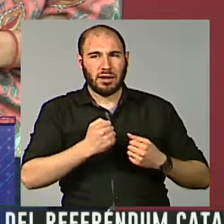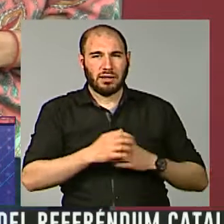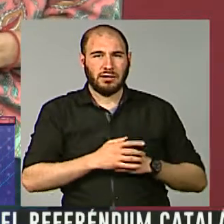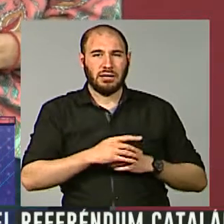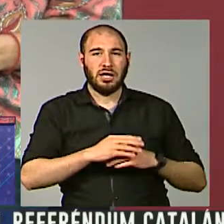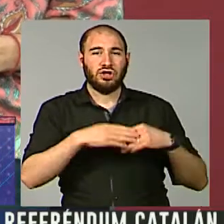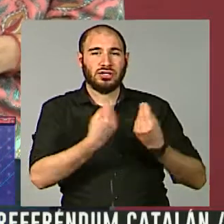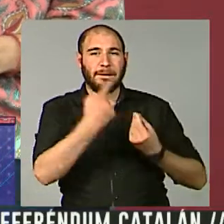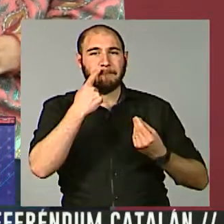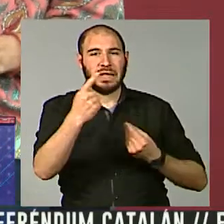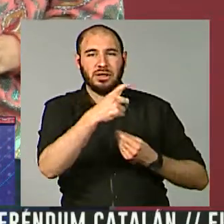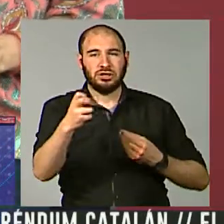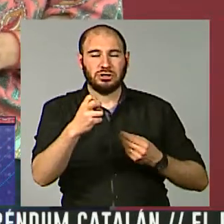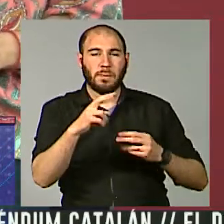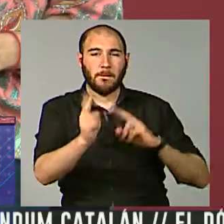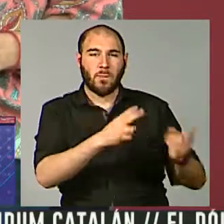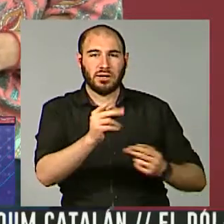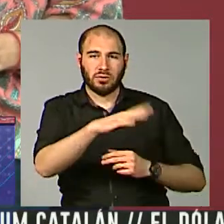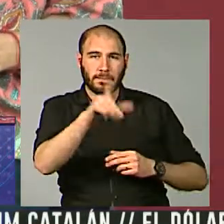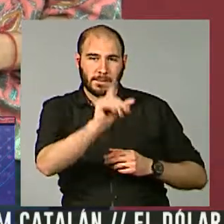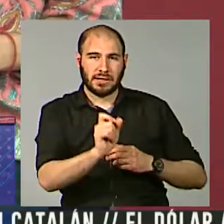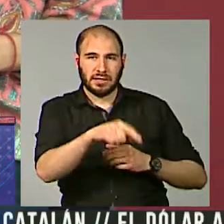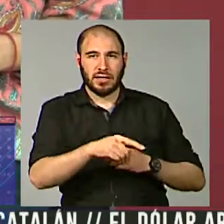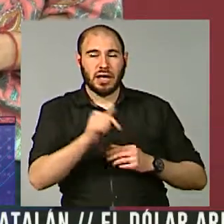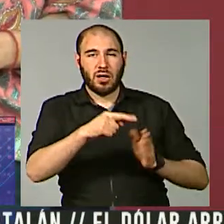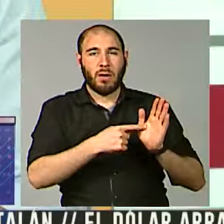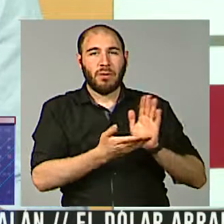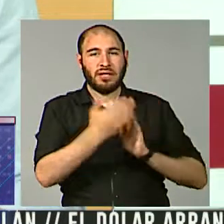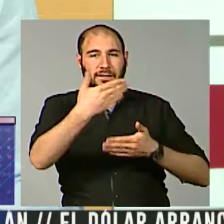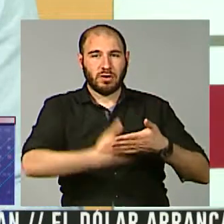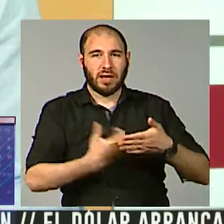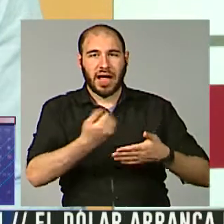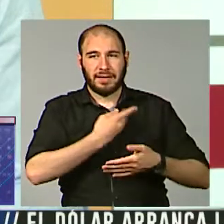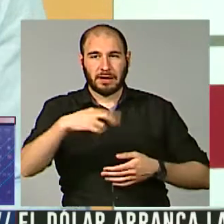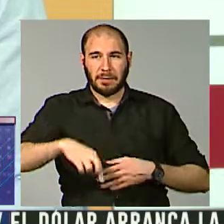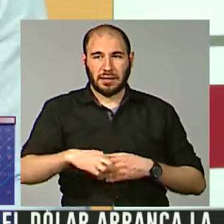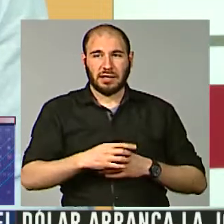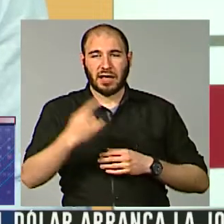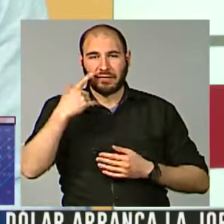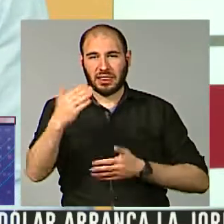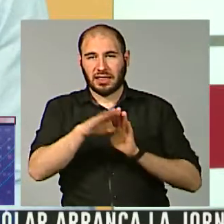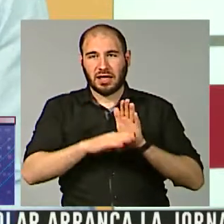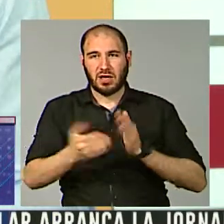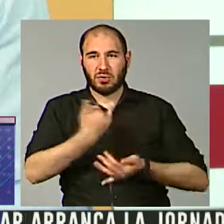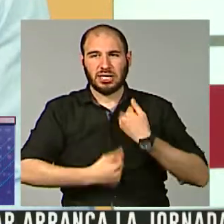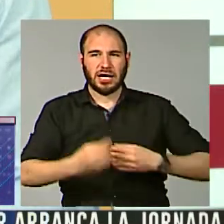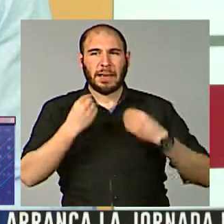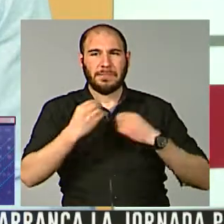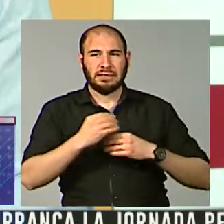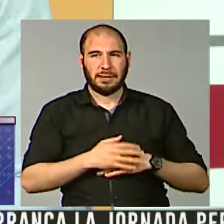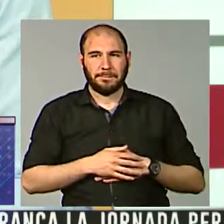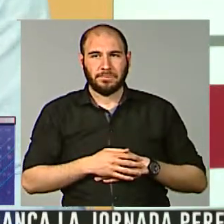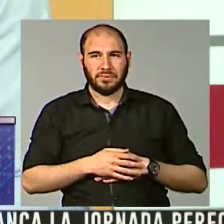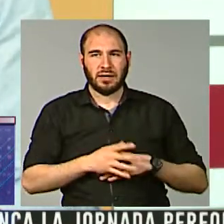a más de 1.200 muertos en Indonesia. Momento de compartir con ustedes el informe de AFP para brindarnos detalles de lo que está sucediendo